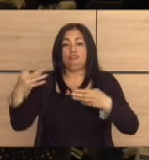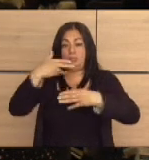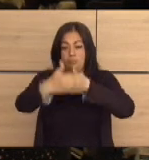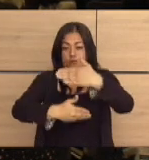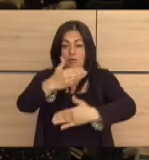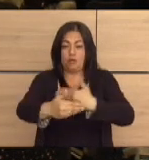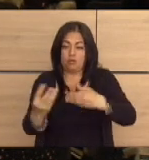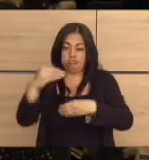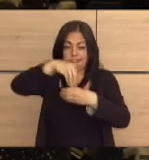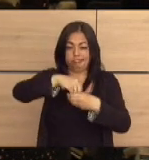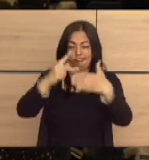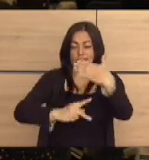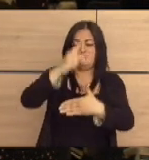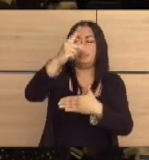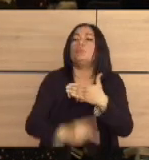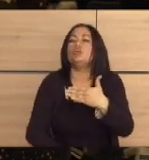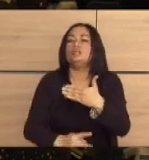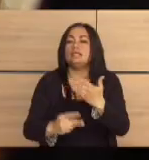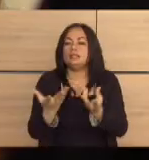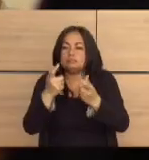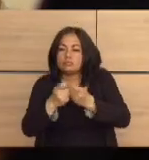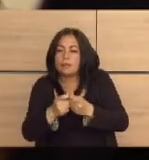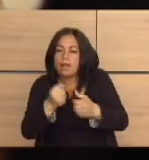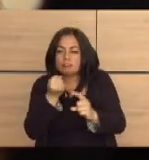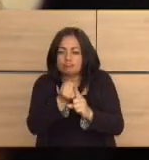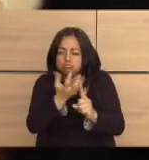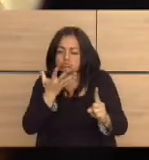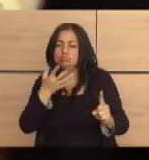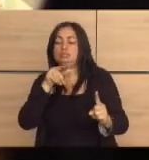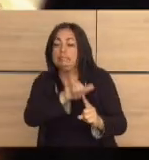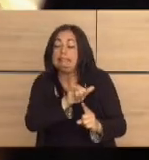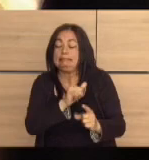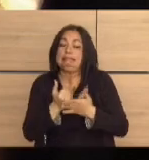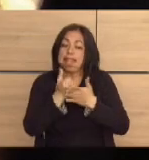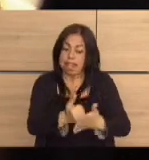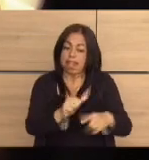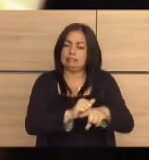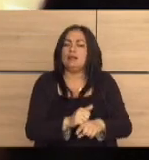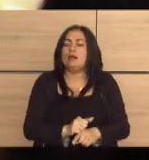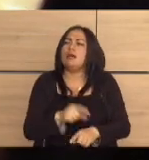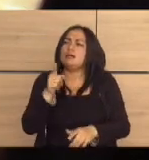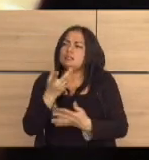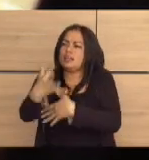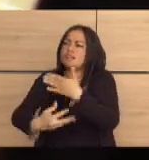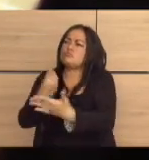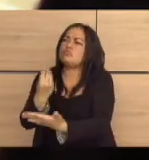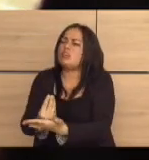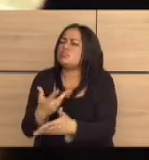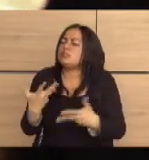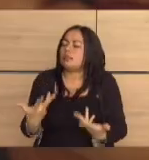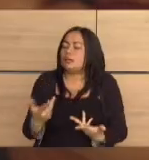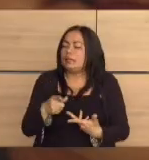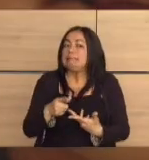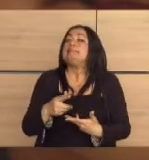proyecto, poder cuantificar y medir el impacto del mismo. ¿Qué nos daban estos resultados? Casi la mitad de